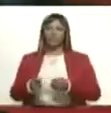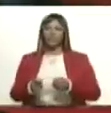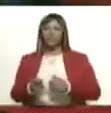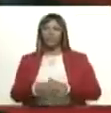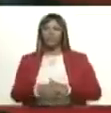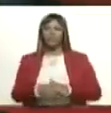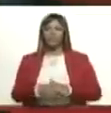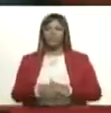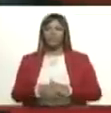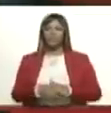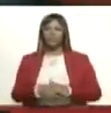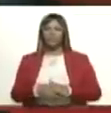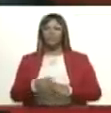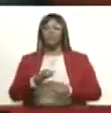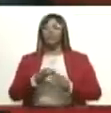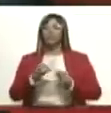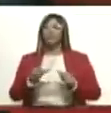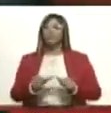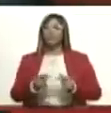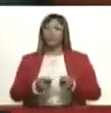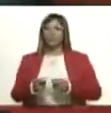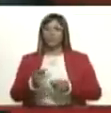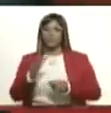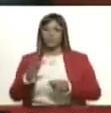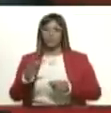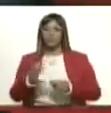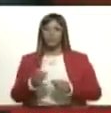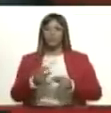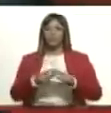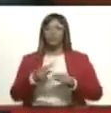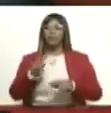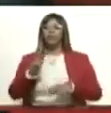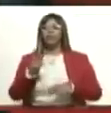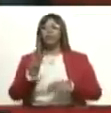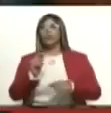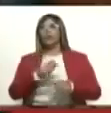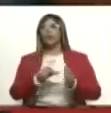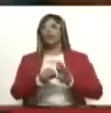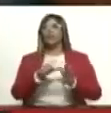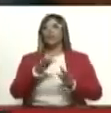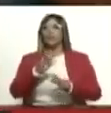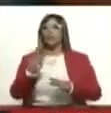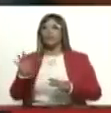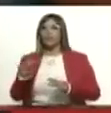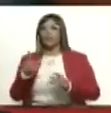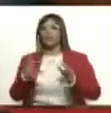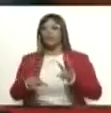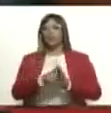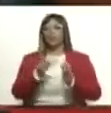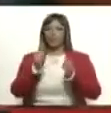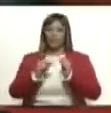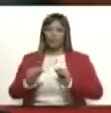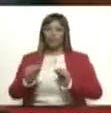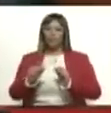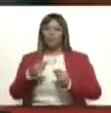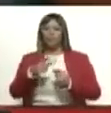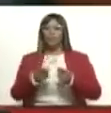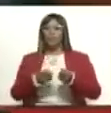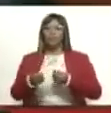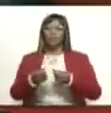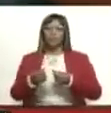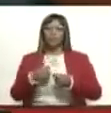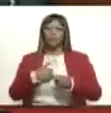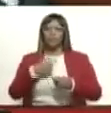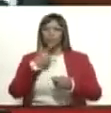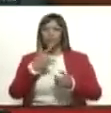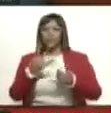de la República y del Sistema Nacional de Control Fiscal y numeral 2 del artículo 44 de la Ley contra la Corrupción. En todo caso, yo les hago en